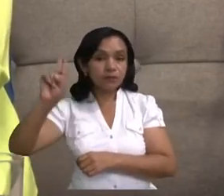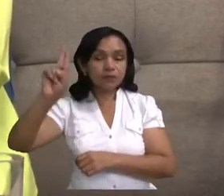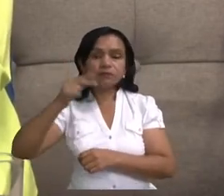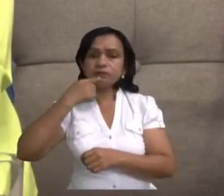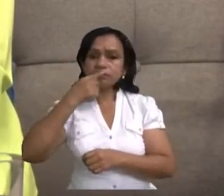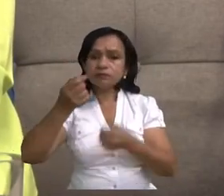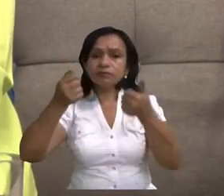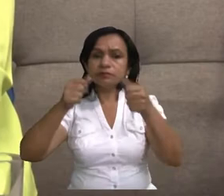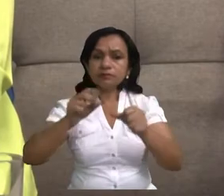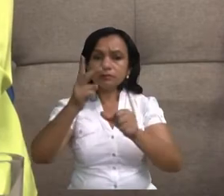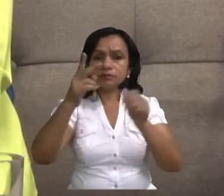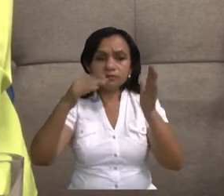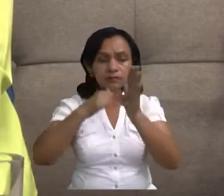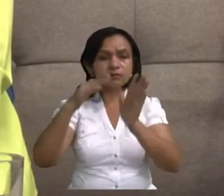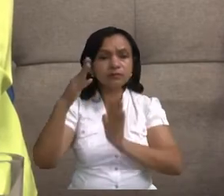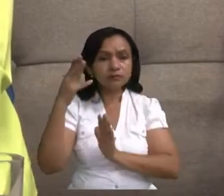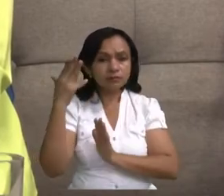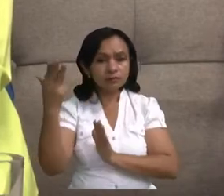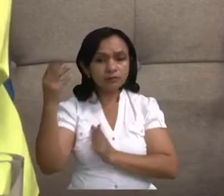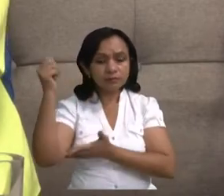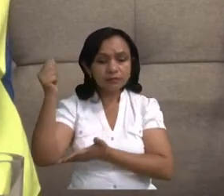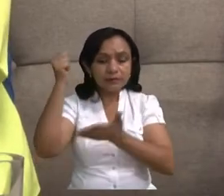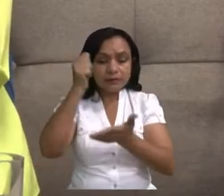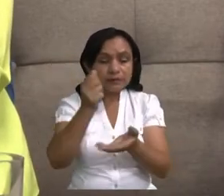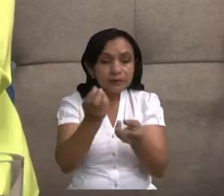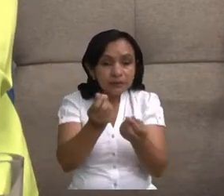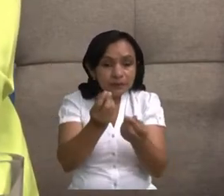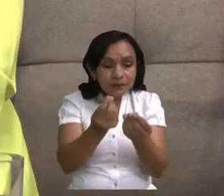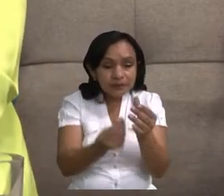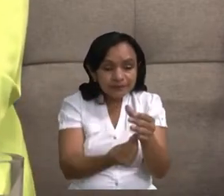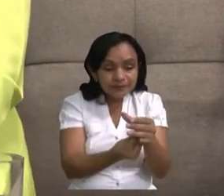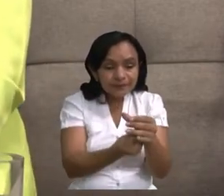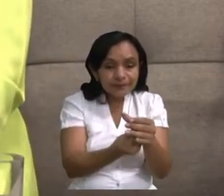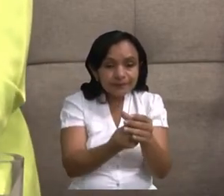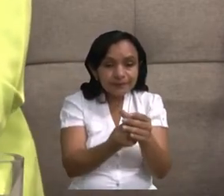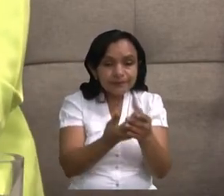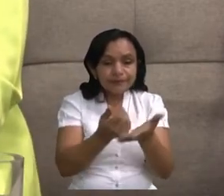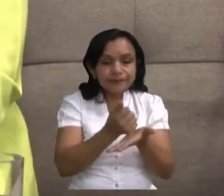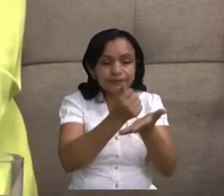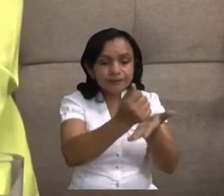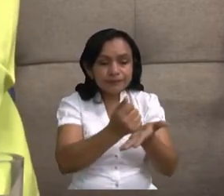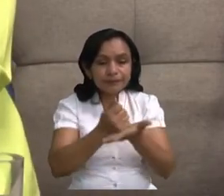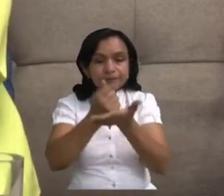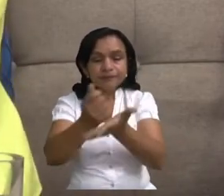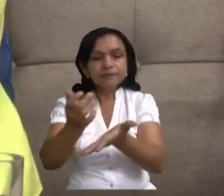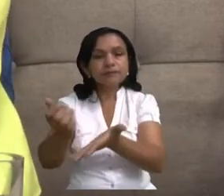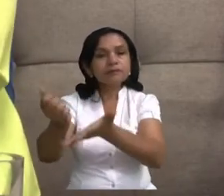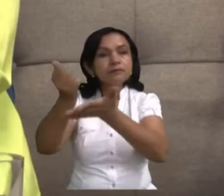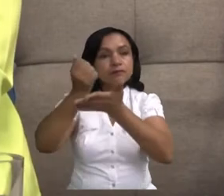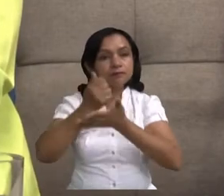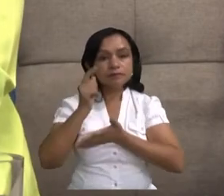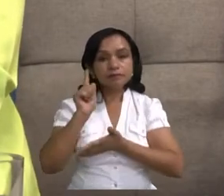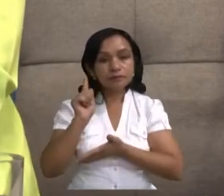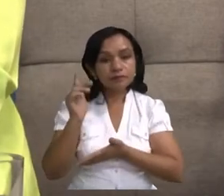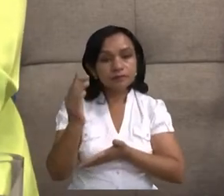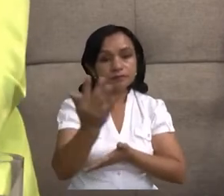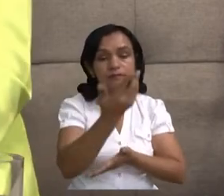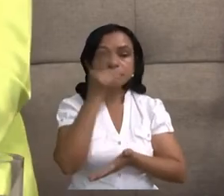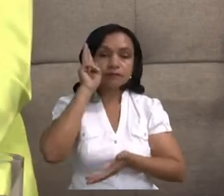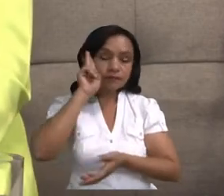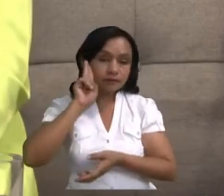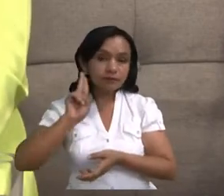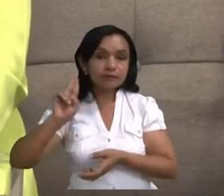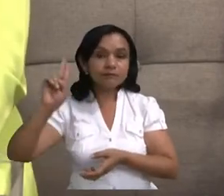denominamos en el 2019 el Fondo Semilla. Este Fondo Semilla es lo que nos está permitiendo a nosotros hacer